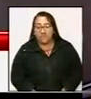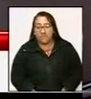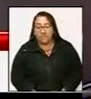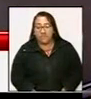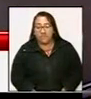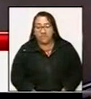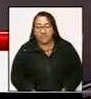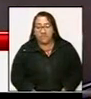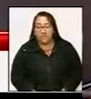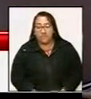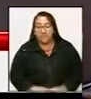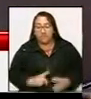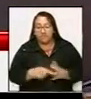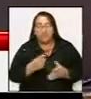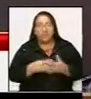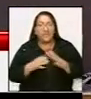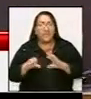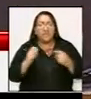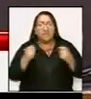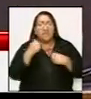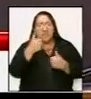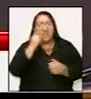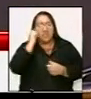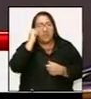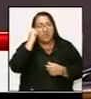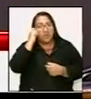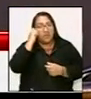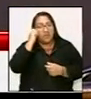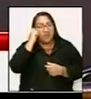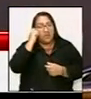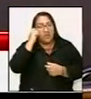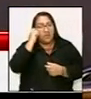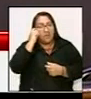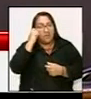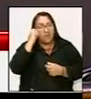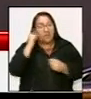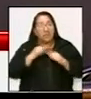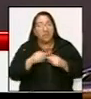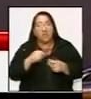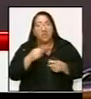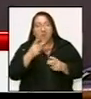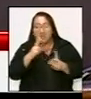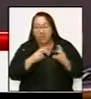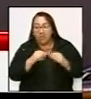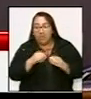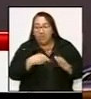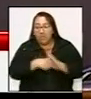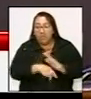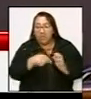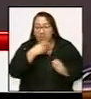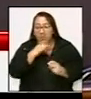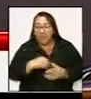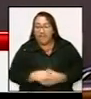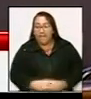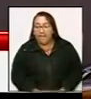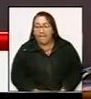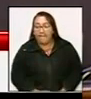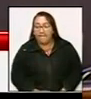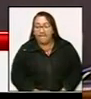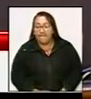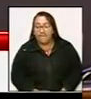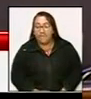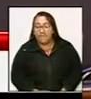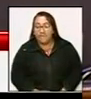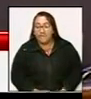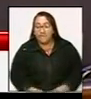mucha tristeza y decir, ¿qué vamos a celebrar mañana? ¿Que vamos a seguir viendo feminicidios, más muerte de las mujeres? ¿Cuando las leyes